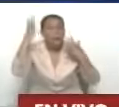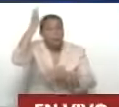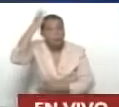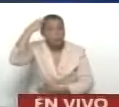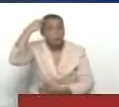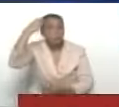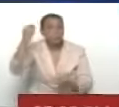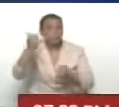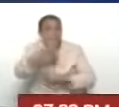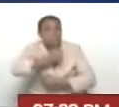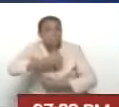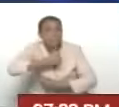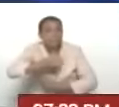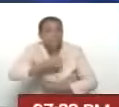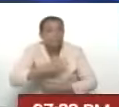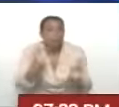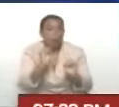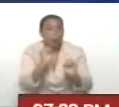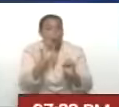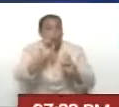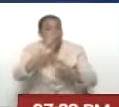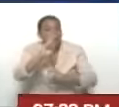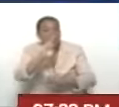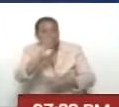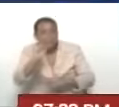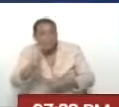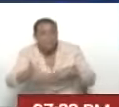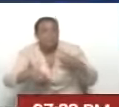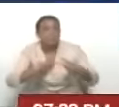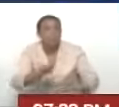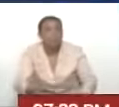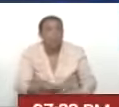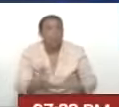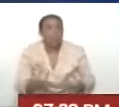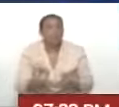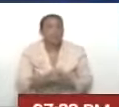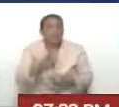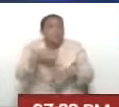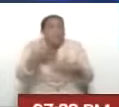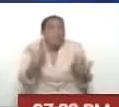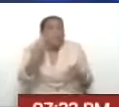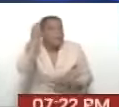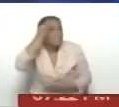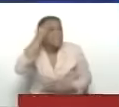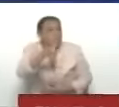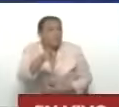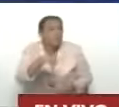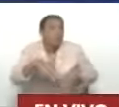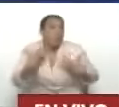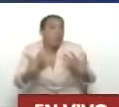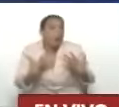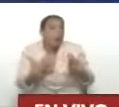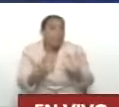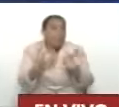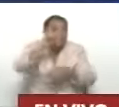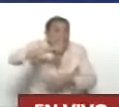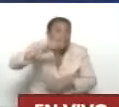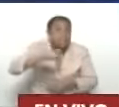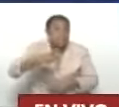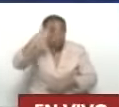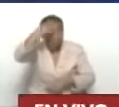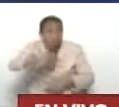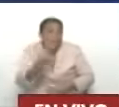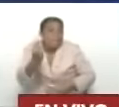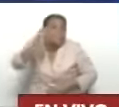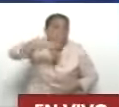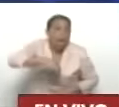de resistencia y resiliencia en el alma de la nación? ¿Y cuáles cree usted deben ser aquellos frentes en los que debemos prestar